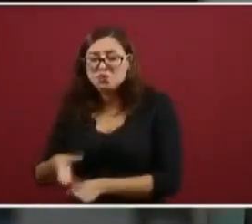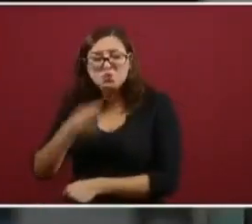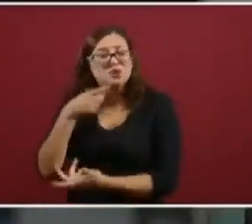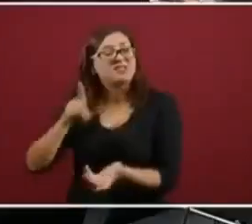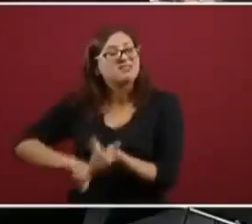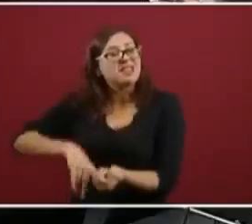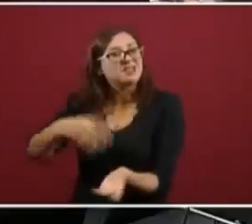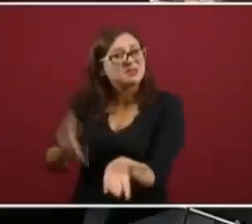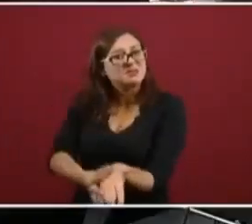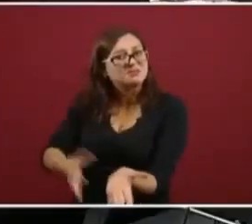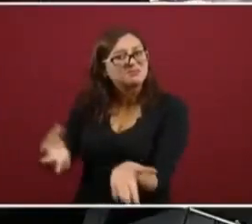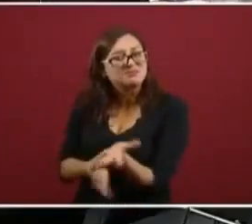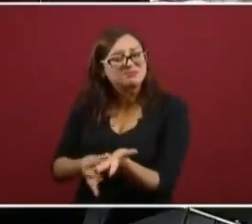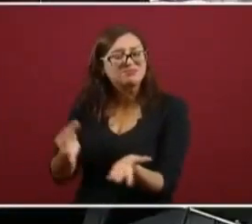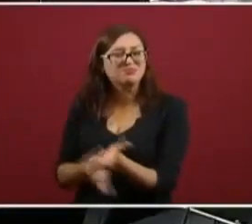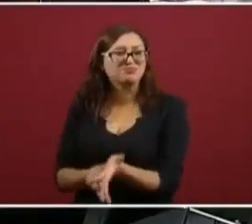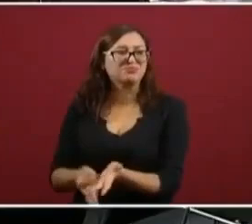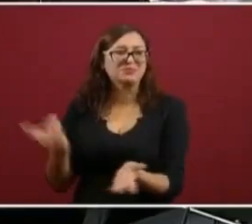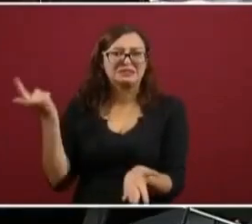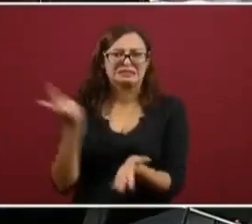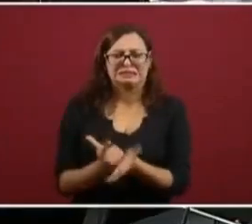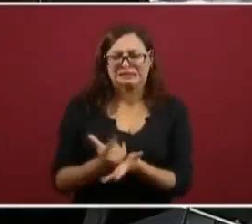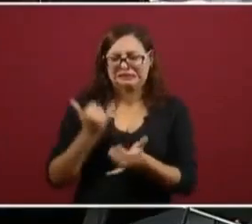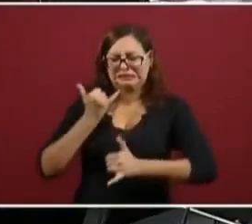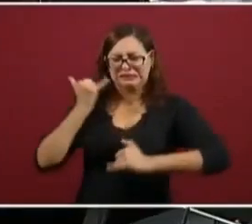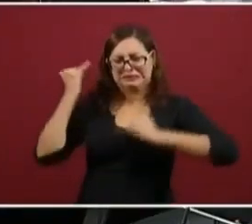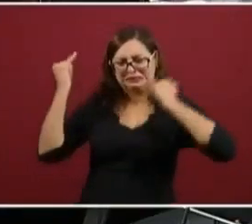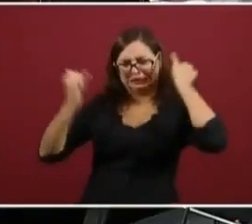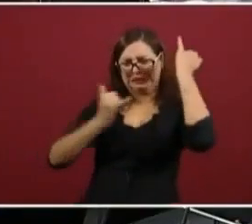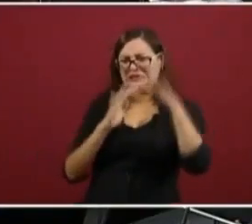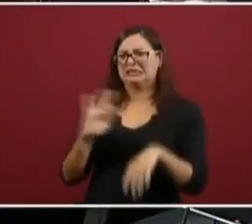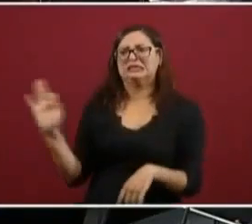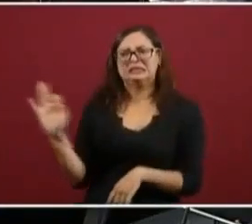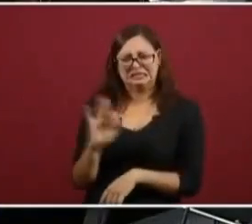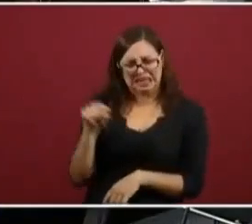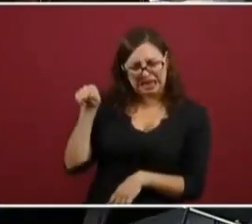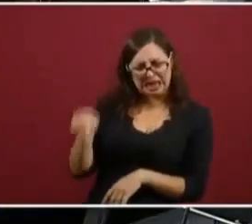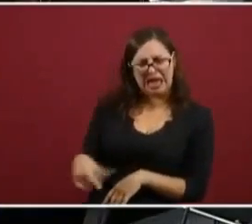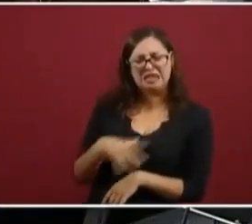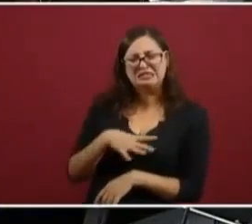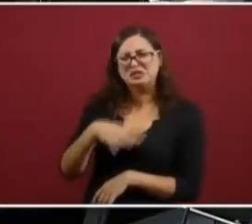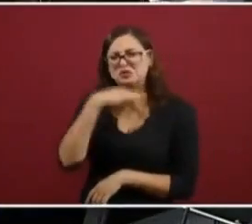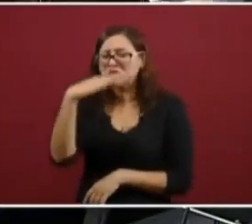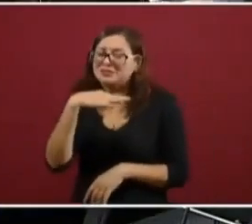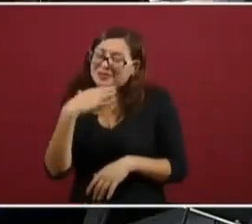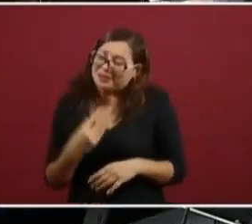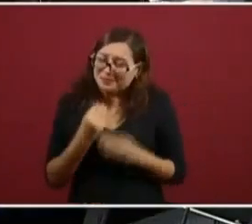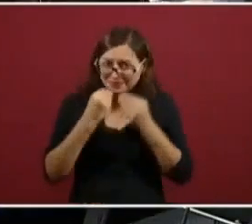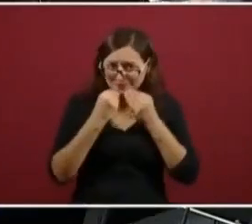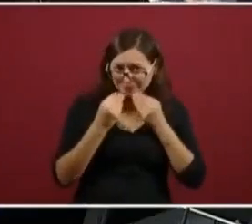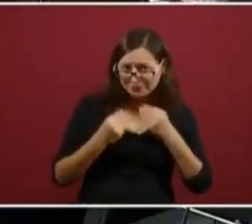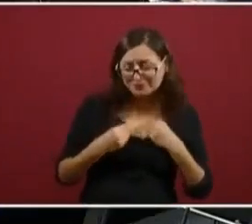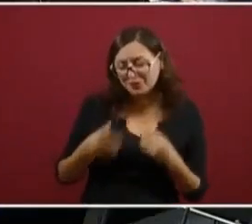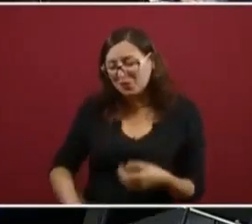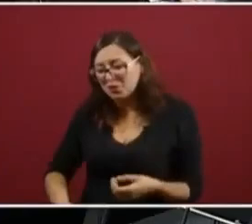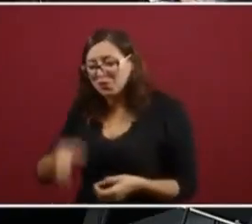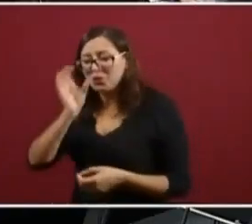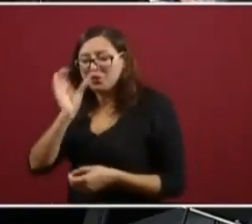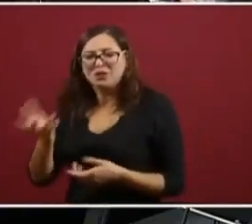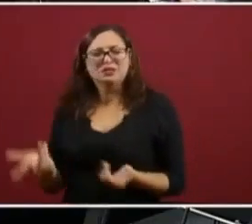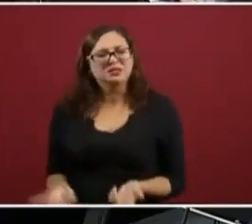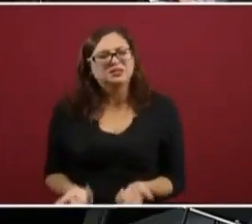contaminada de Los Pozos o con alto sospechos ismo de que el agua está contaminada y es necesario y